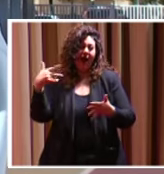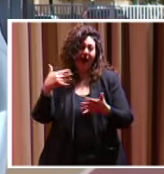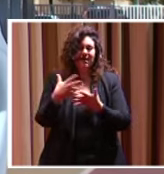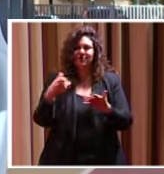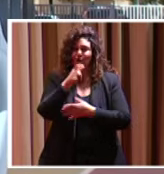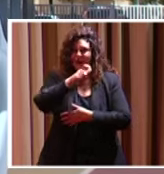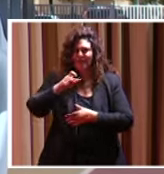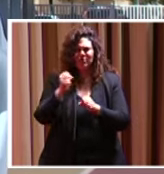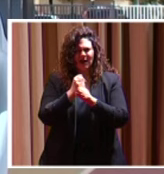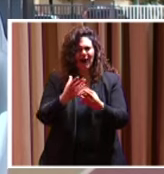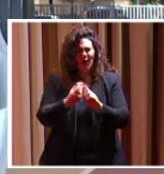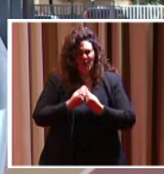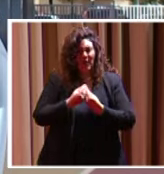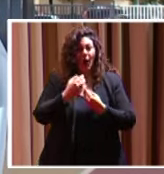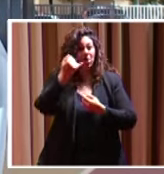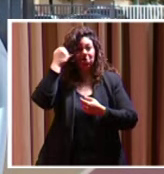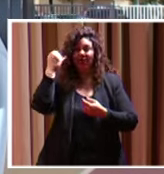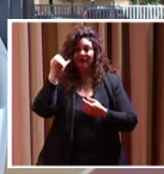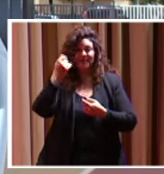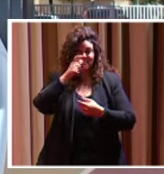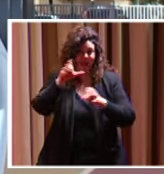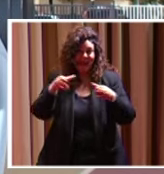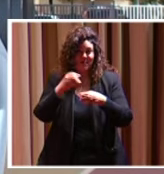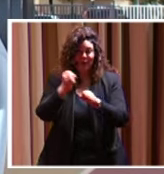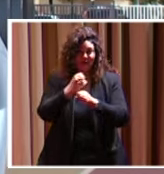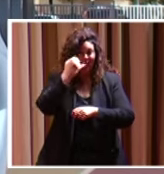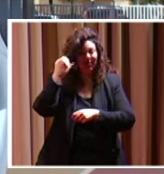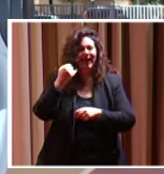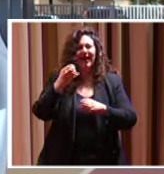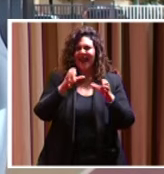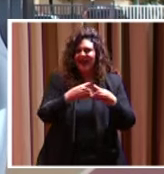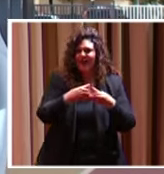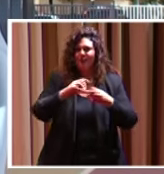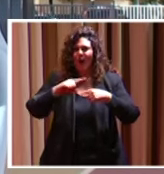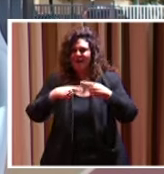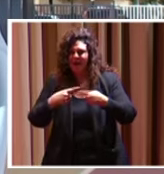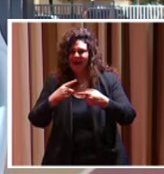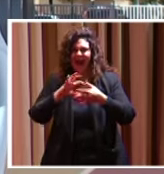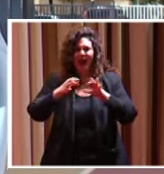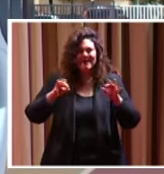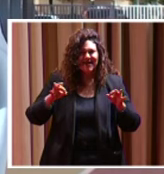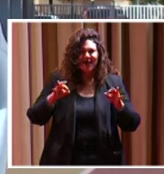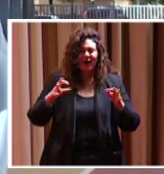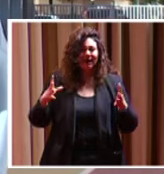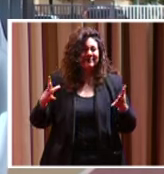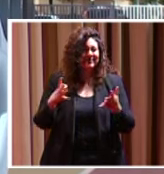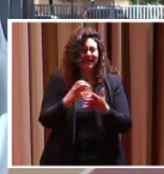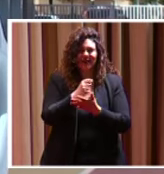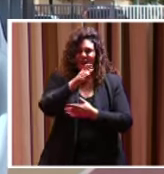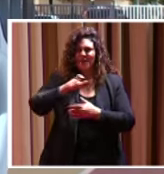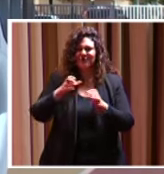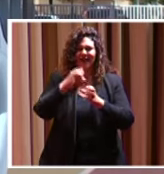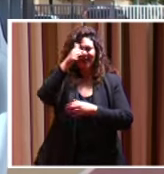todas las personas que trabajan conmigo y que no se ven, que son ese equipo de trabajo, a mi familia, amigos. Y en especial pues, a todos los